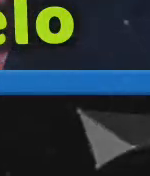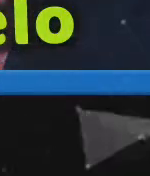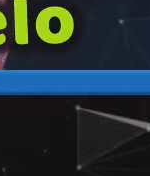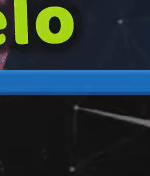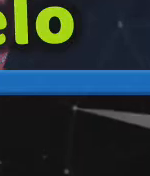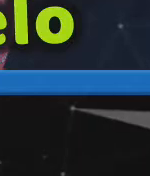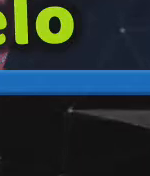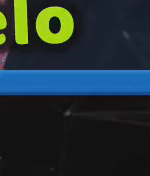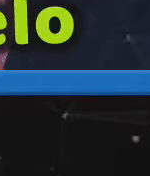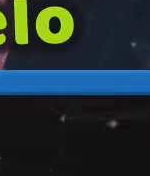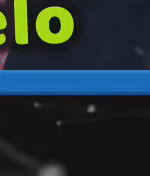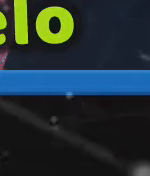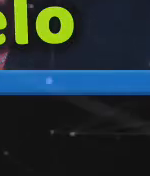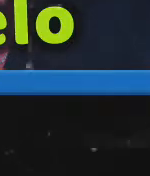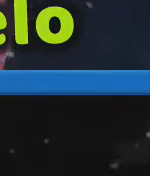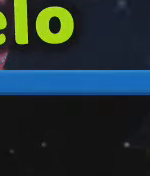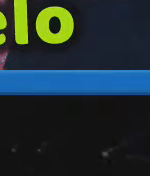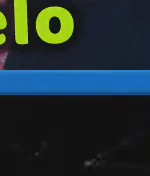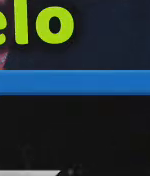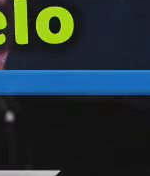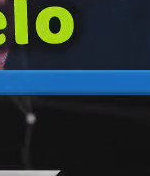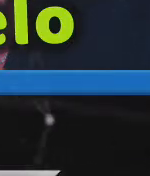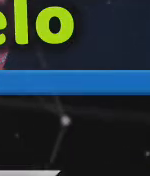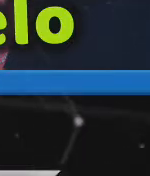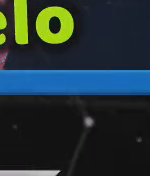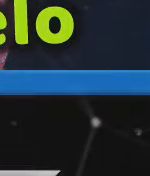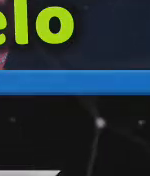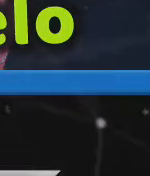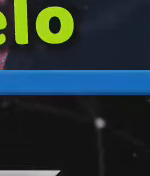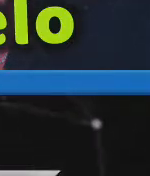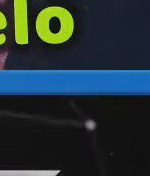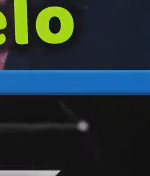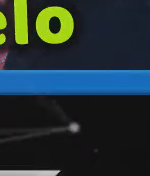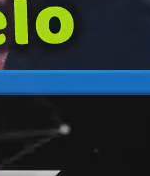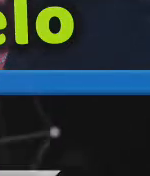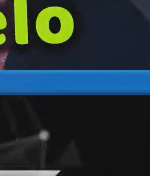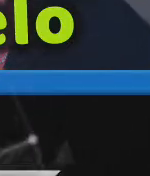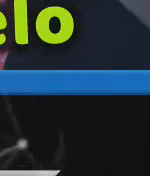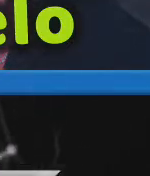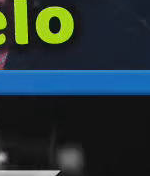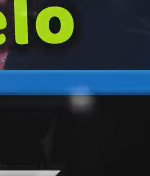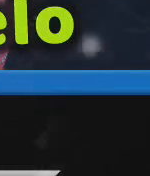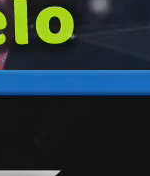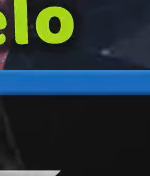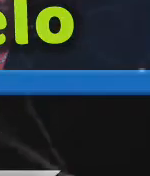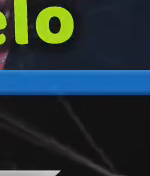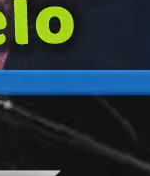Ya estás informado. No olvides darle like a este video, comparte y suscríbete a Escucha Diario.